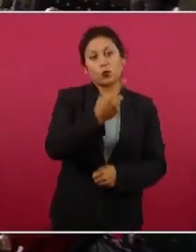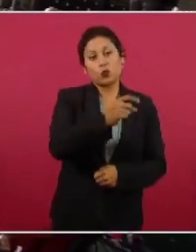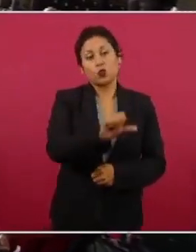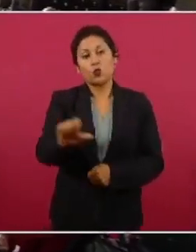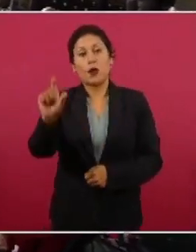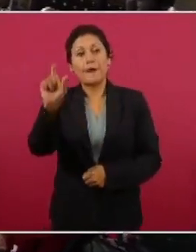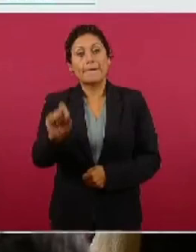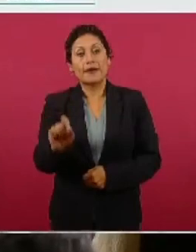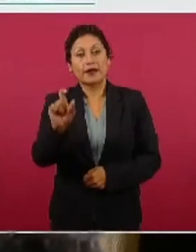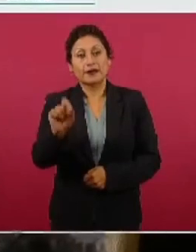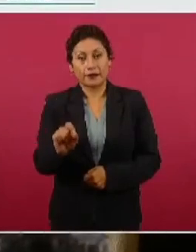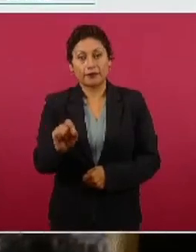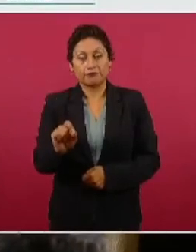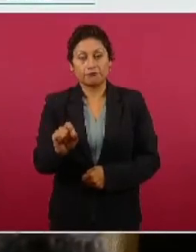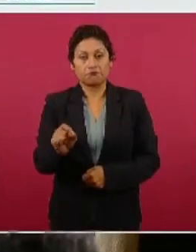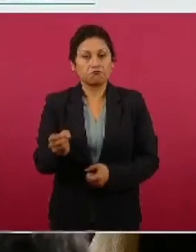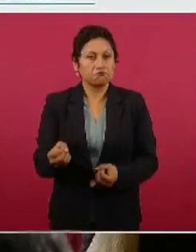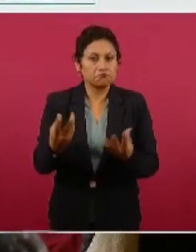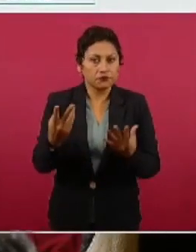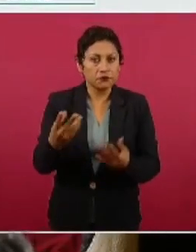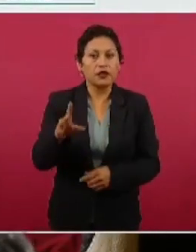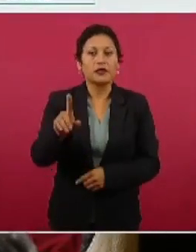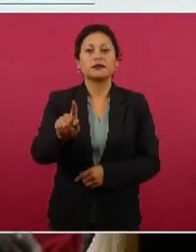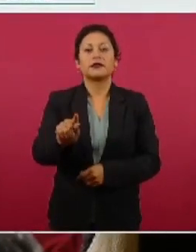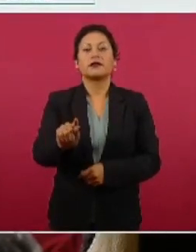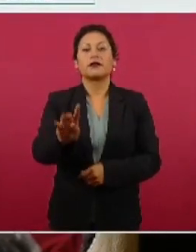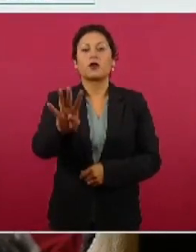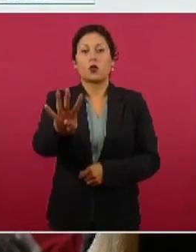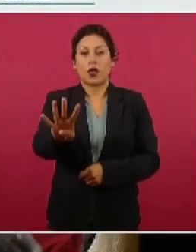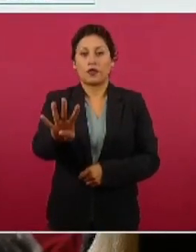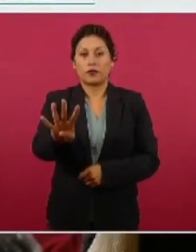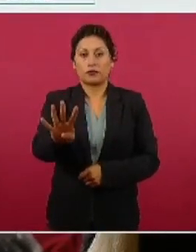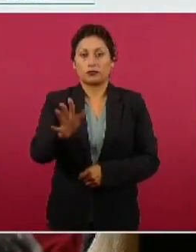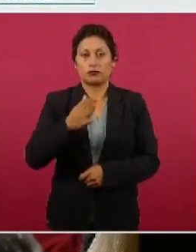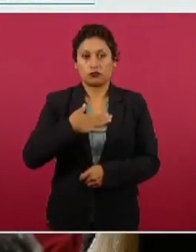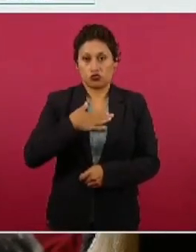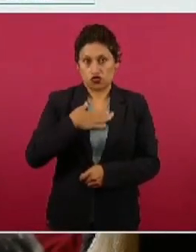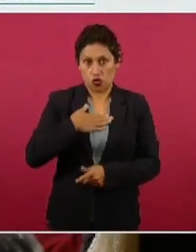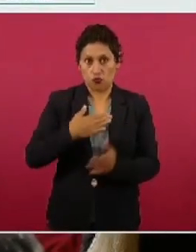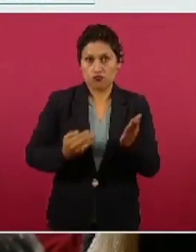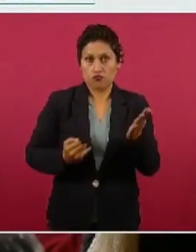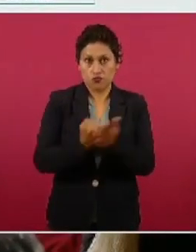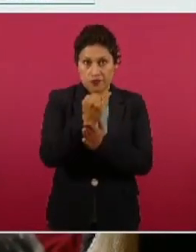Sí, 74. Aquí tomáis la decisión.